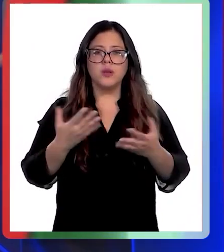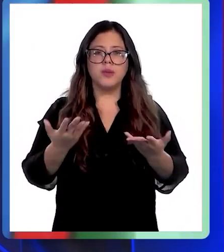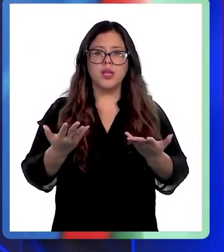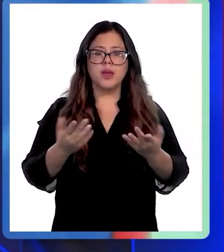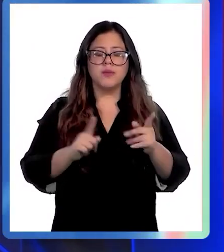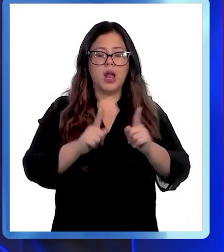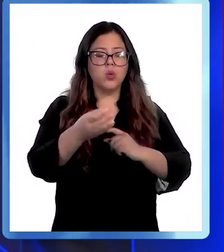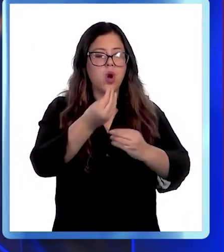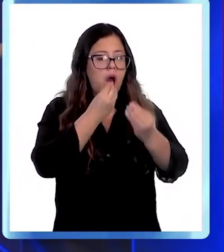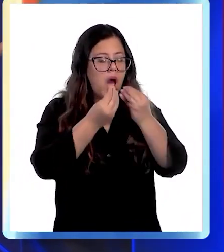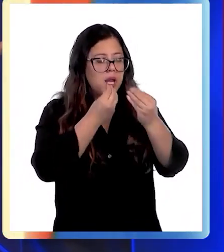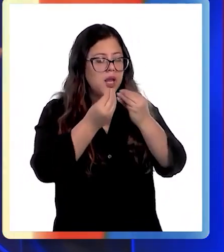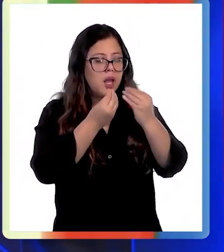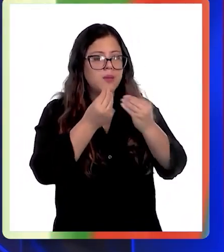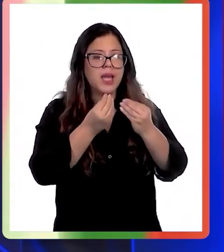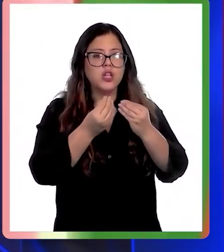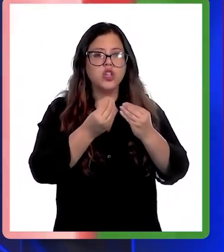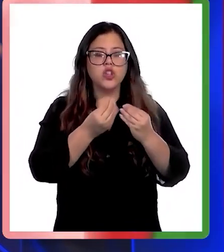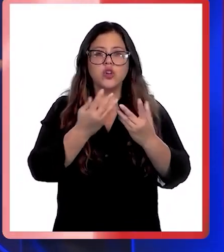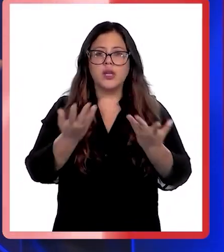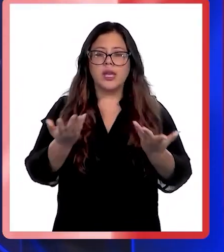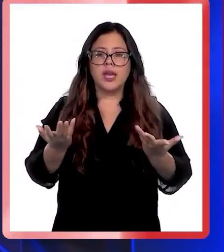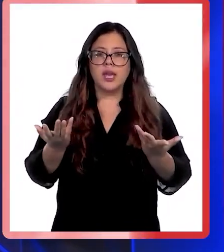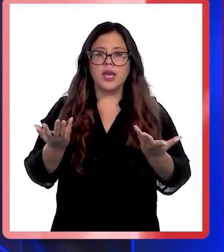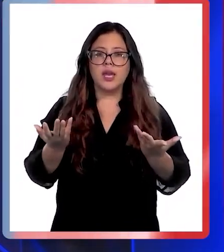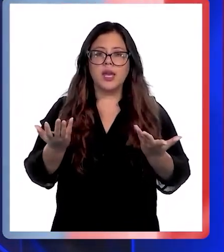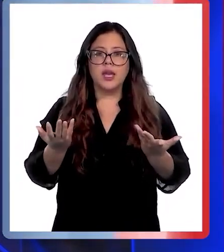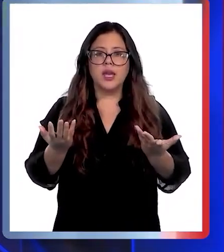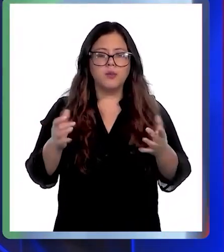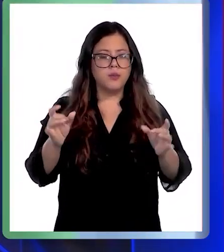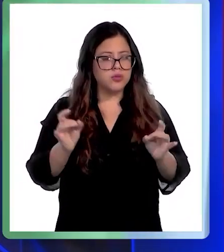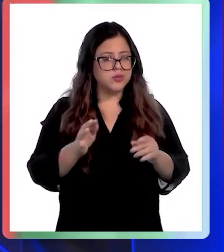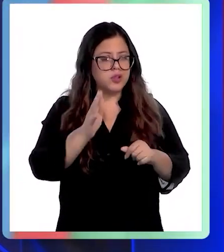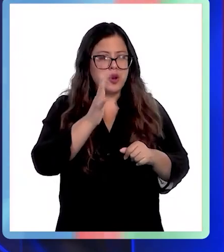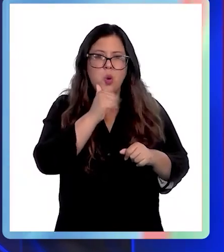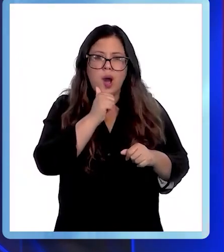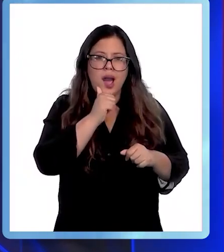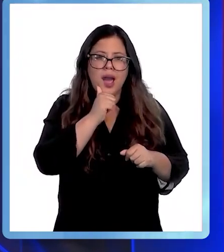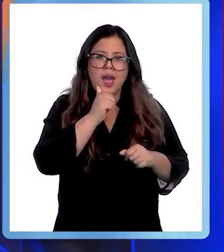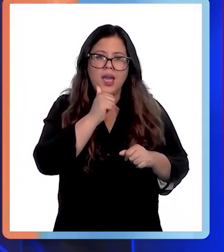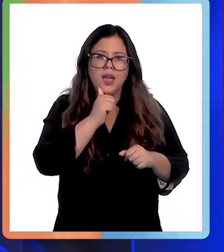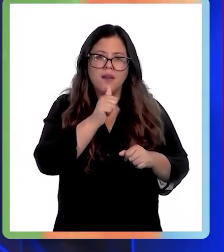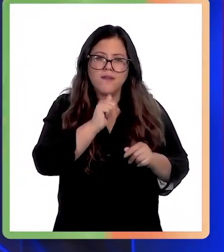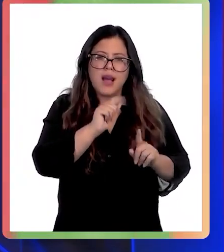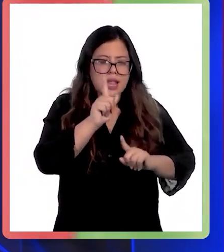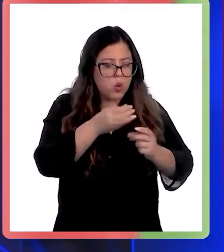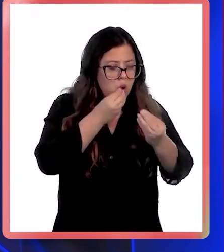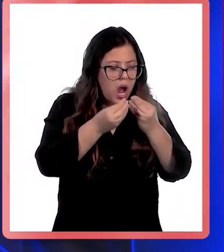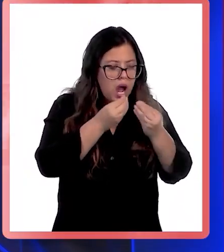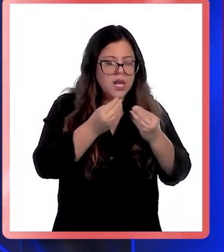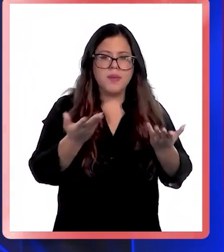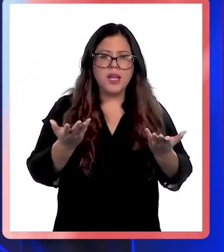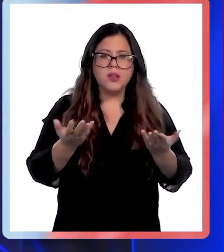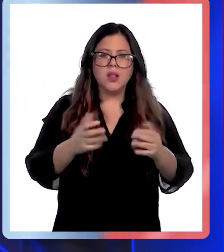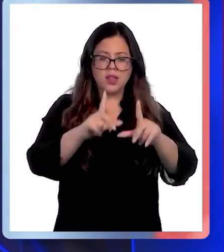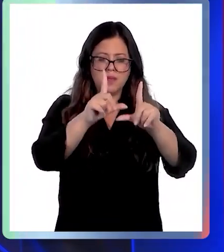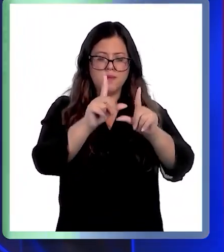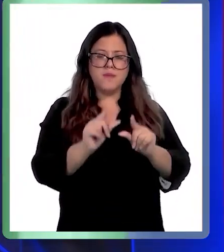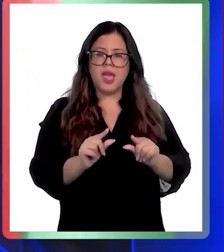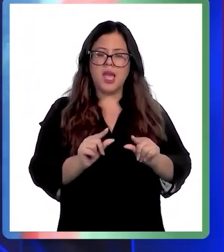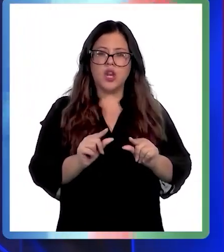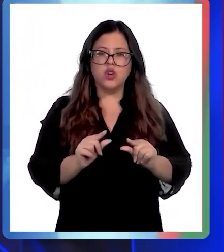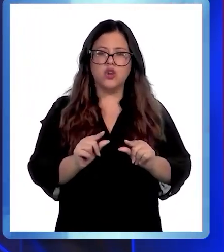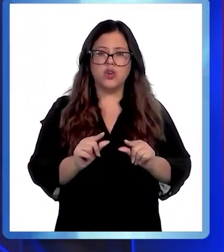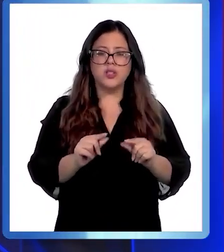haya ciertos alimentos de estación que no se estén dando en ciertas estaciones, por ende hay una